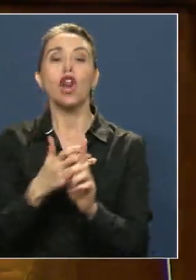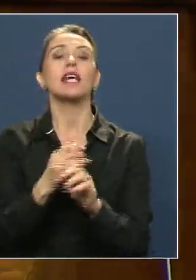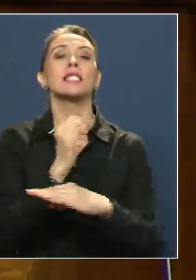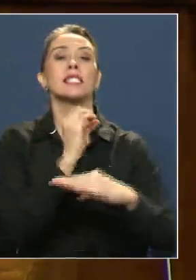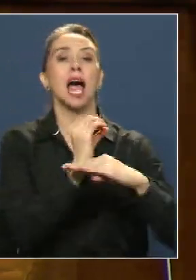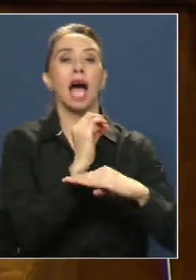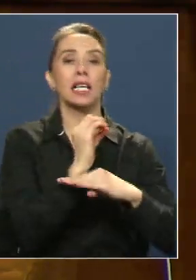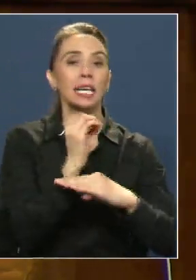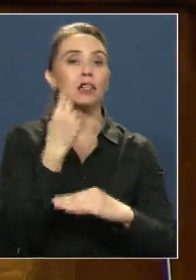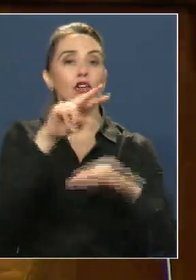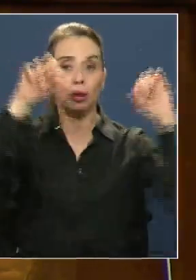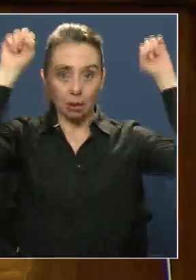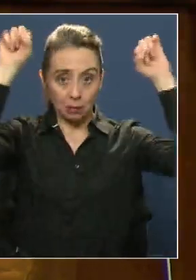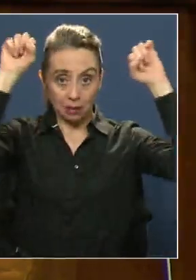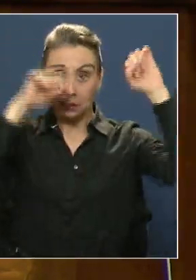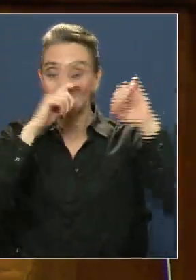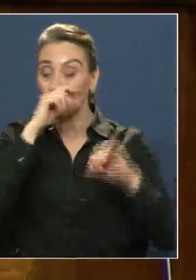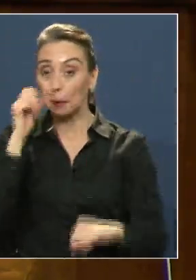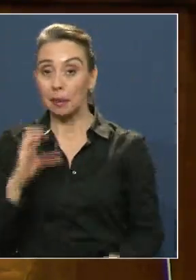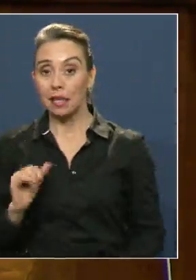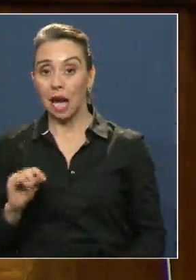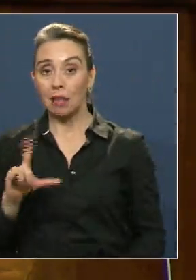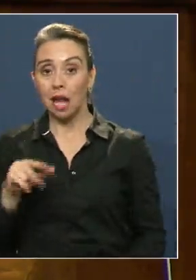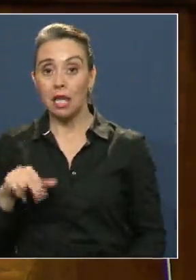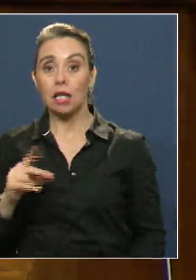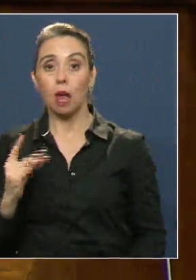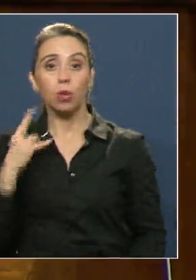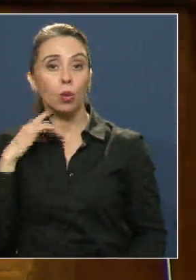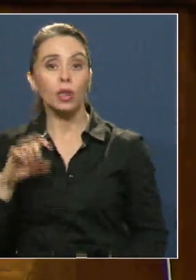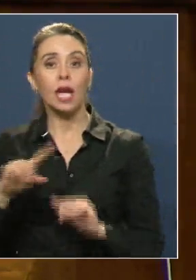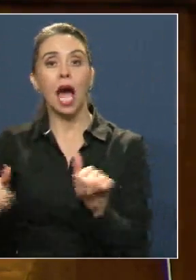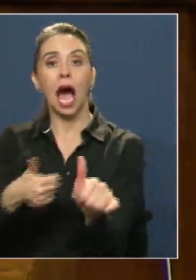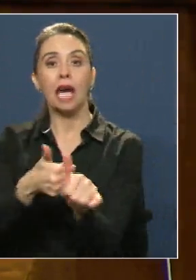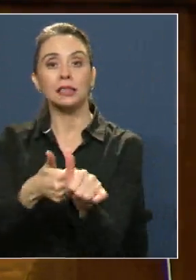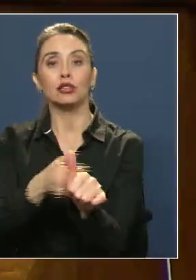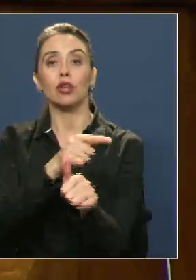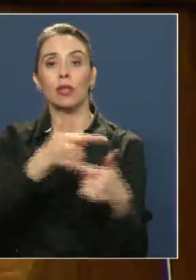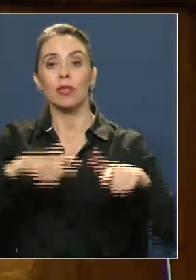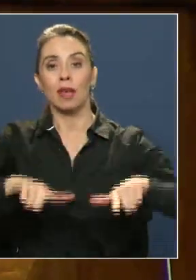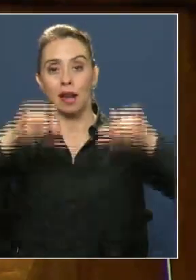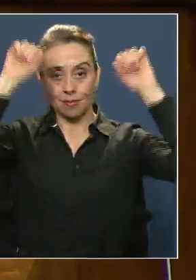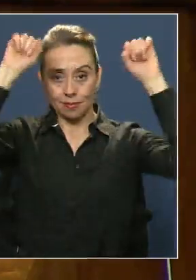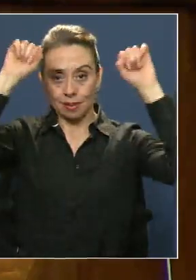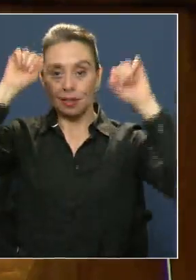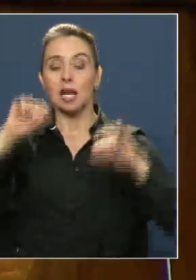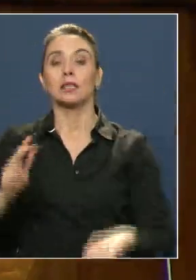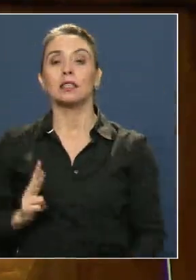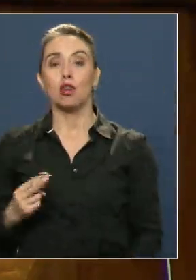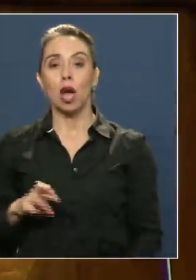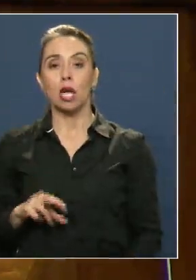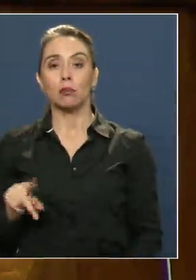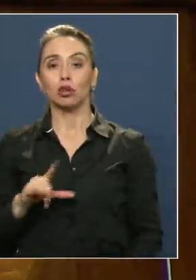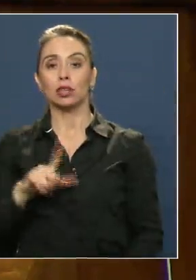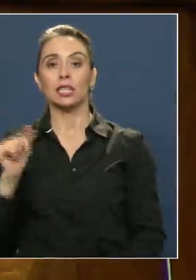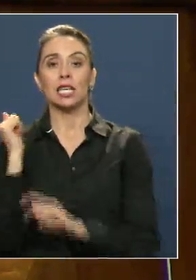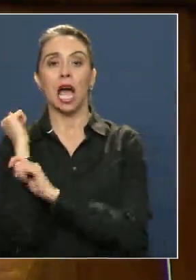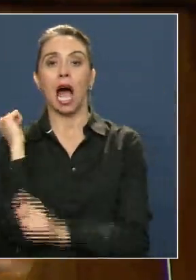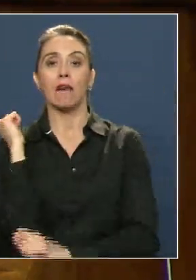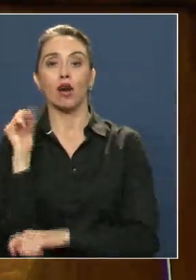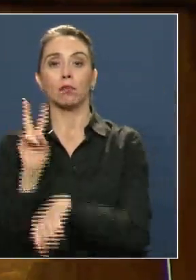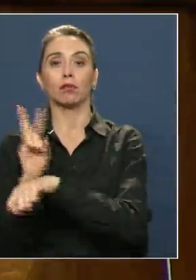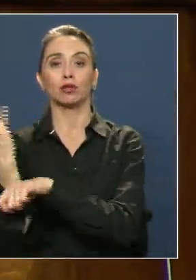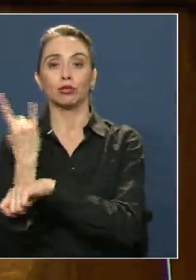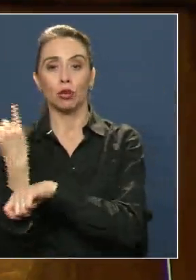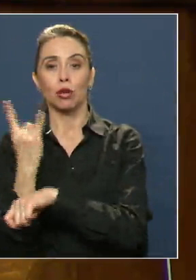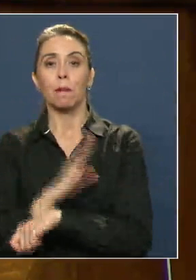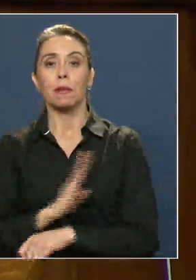Sexuales del Ministerio Público, y Catalina Duque, asesora de la misma unidad. También a Juan Pablo Hermosilla, abogado, académico y miembro